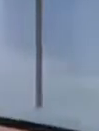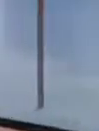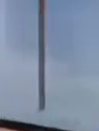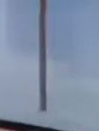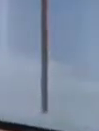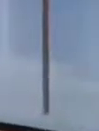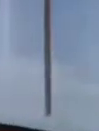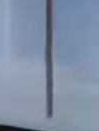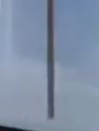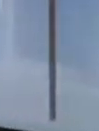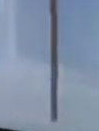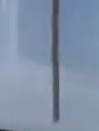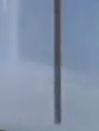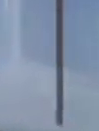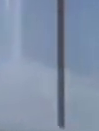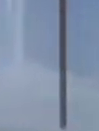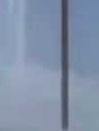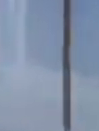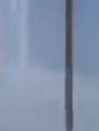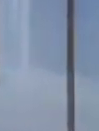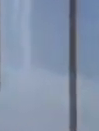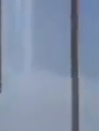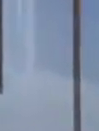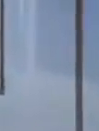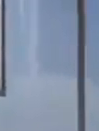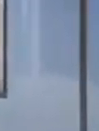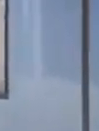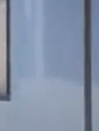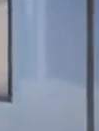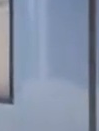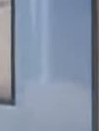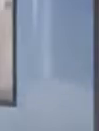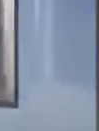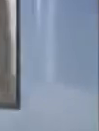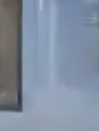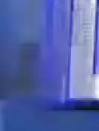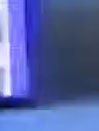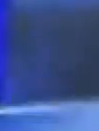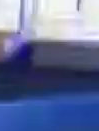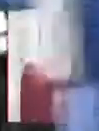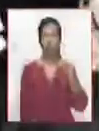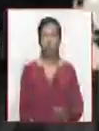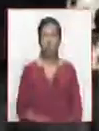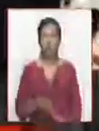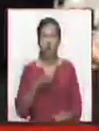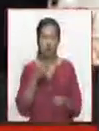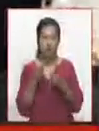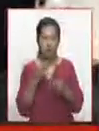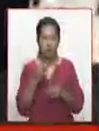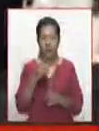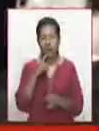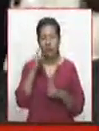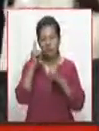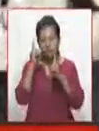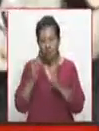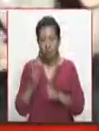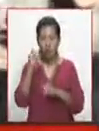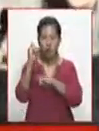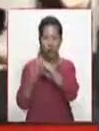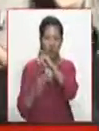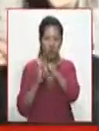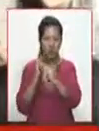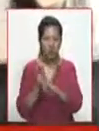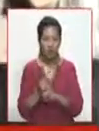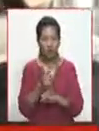Y atención, porque la canciller Longariga ha anticipado una consulta al ACNUR para saber y conocer si es que un refugiado político puede